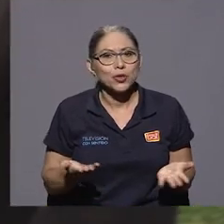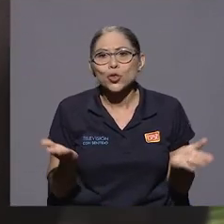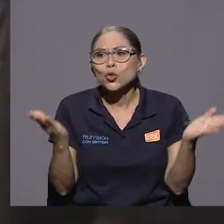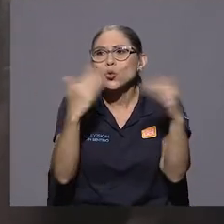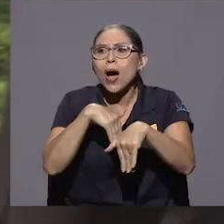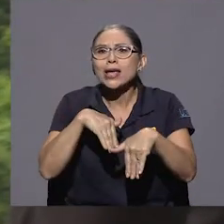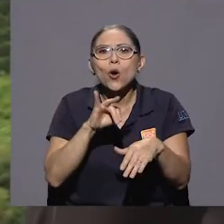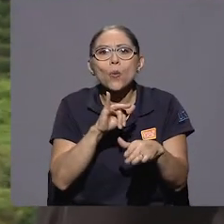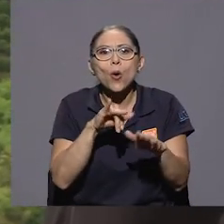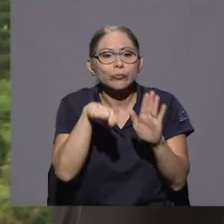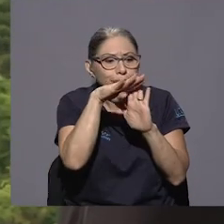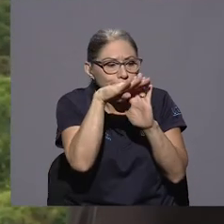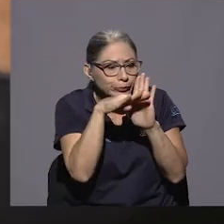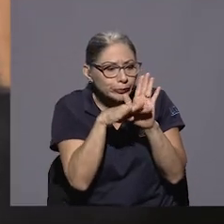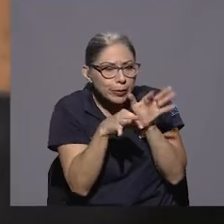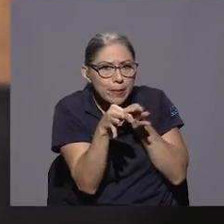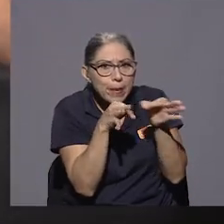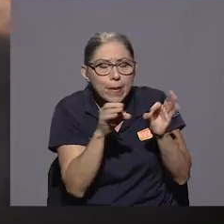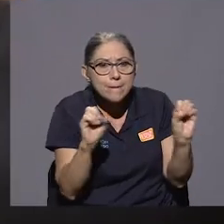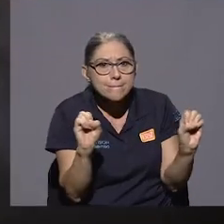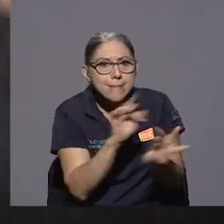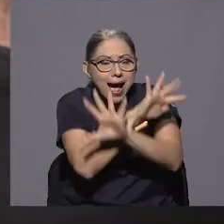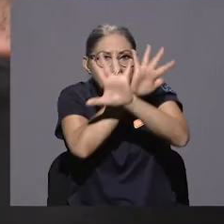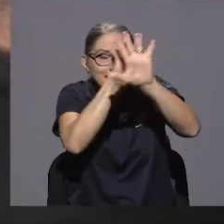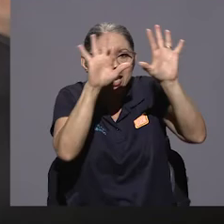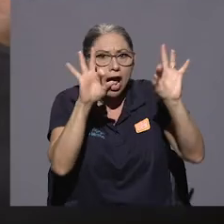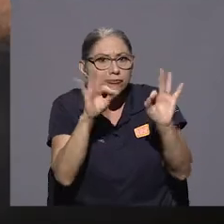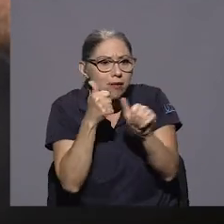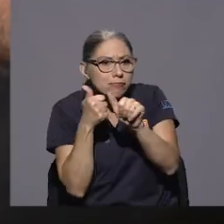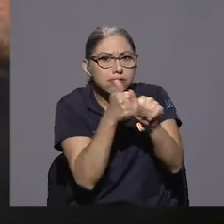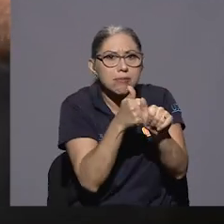hay una receta mágica.